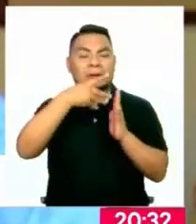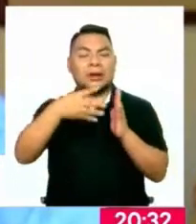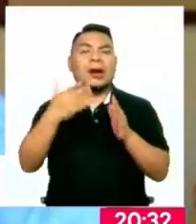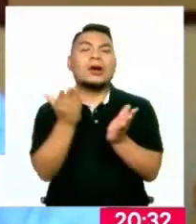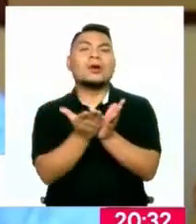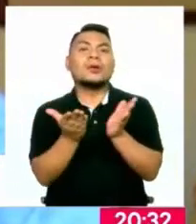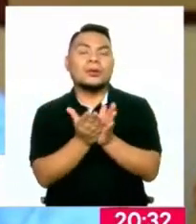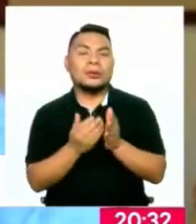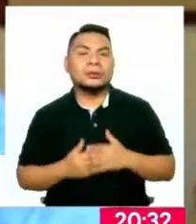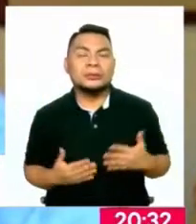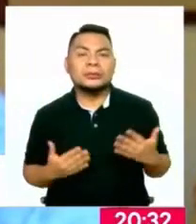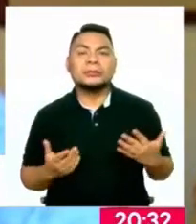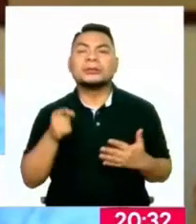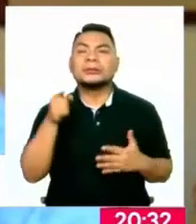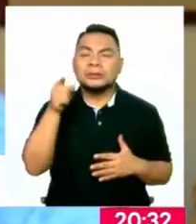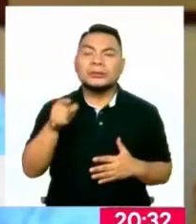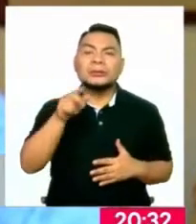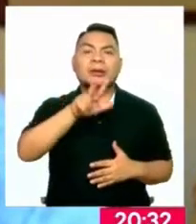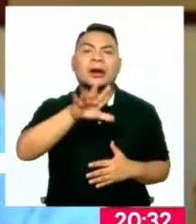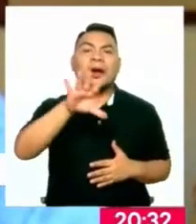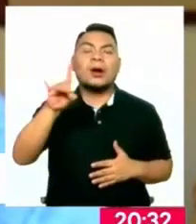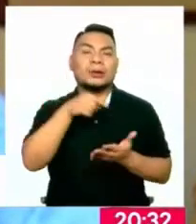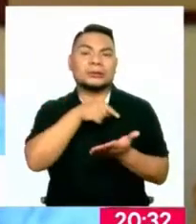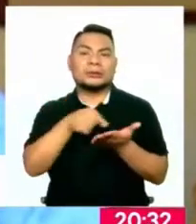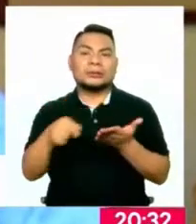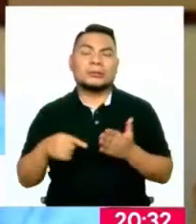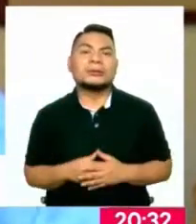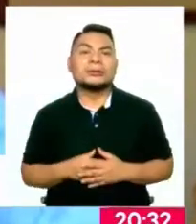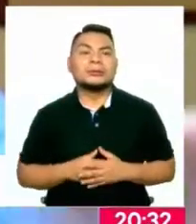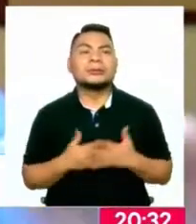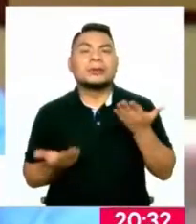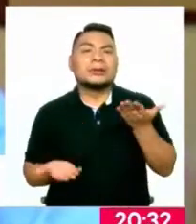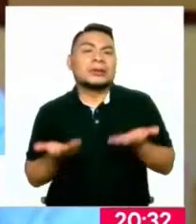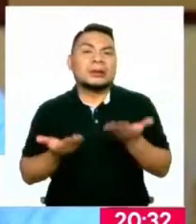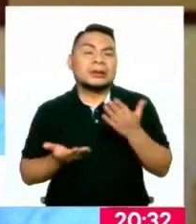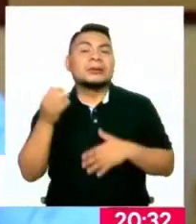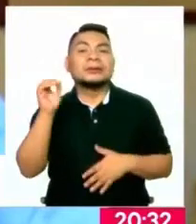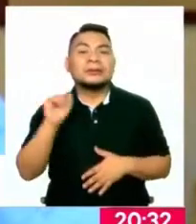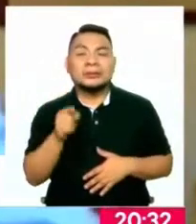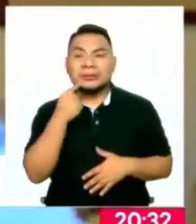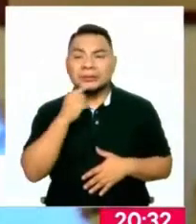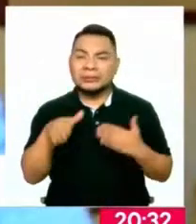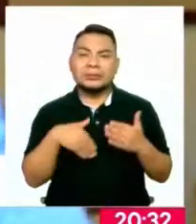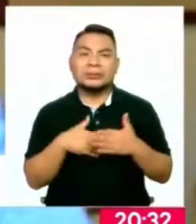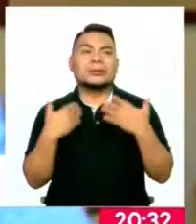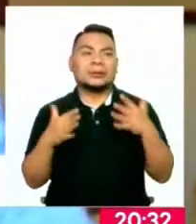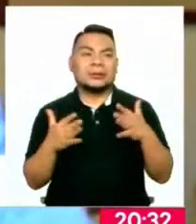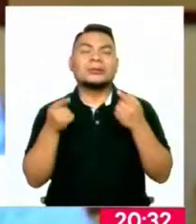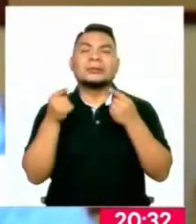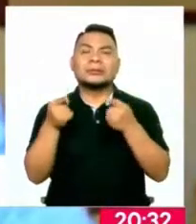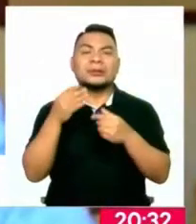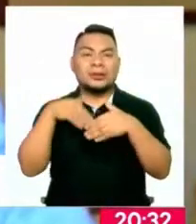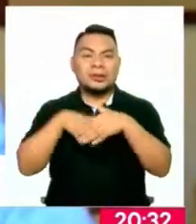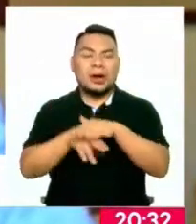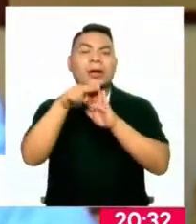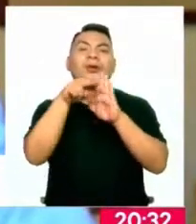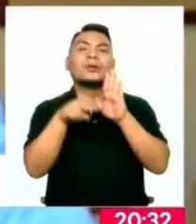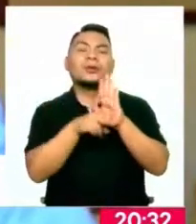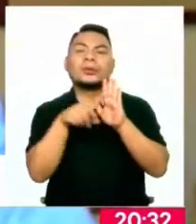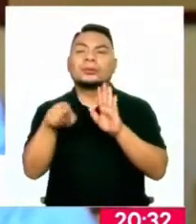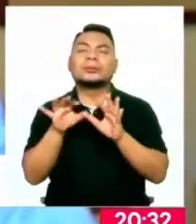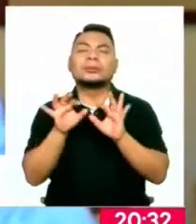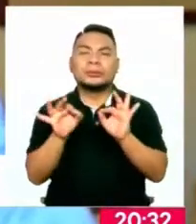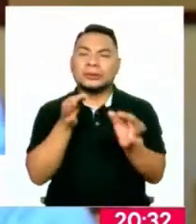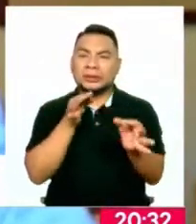escolar en 38 semanas. Quizás sí, lo que habría faltado dentro de la norma es